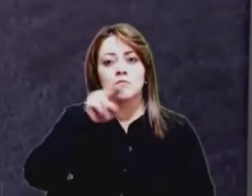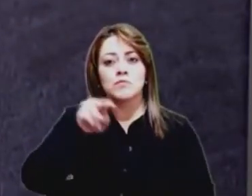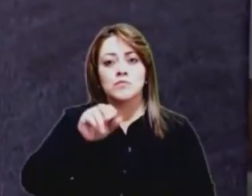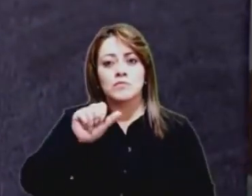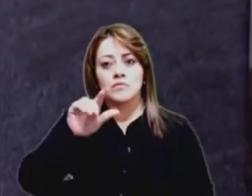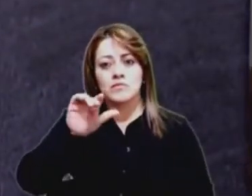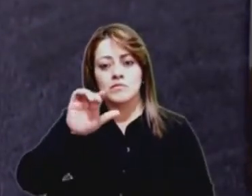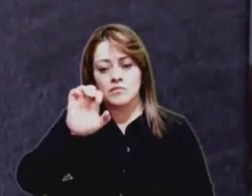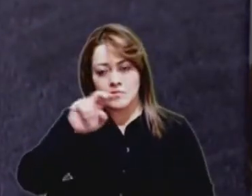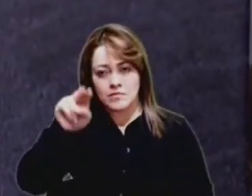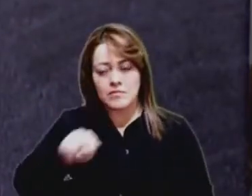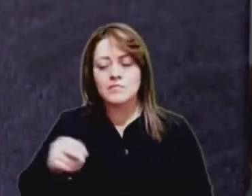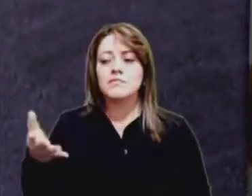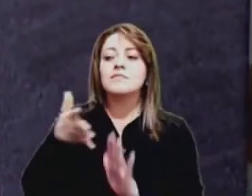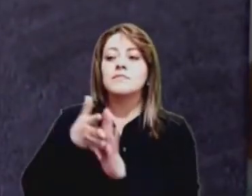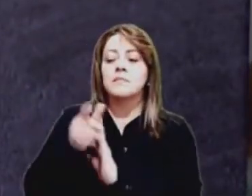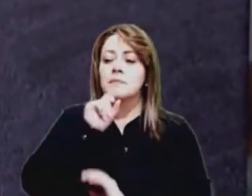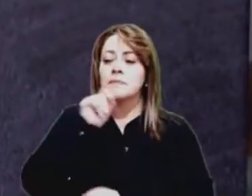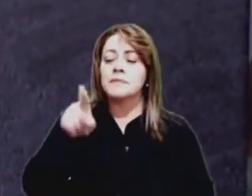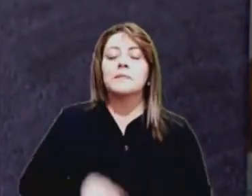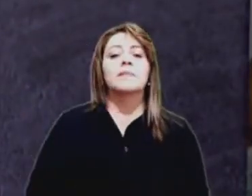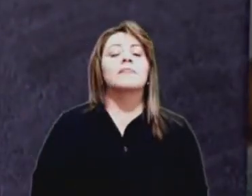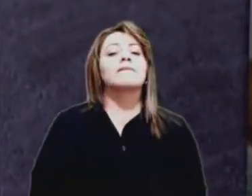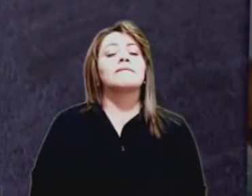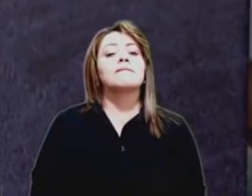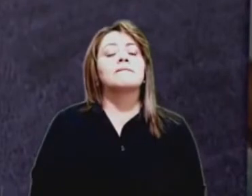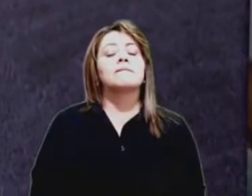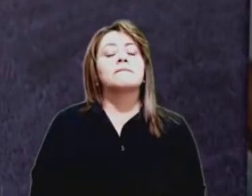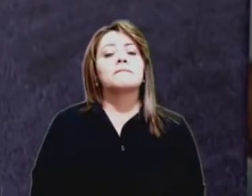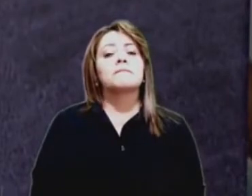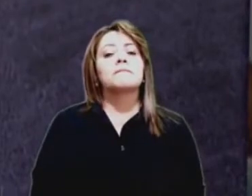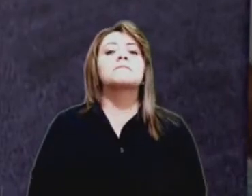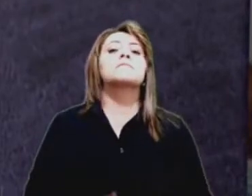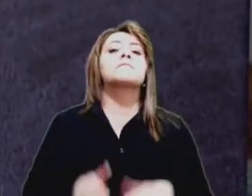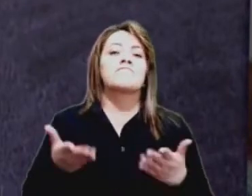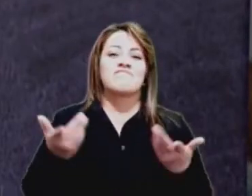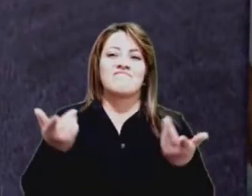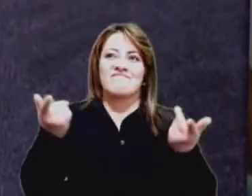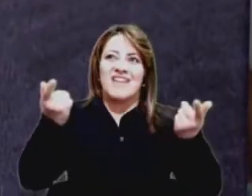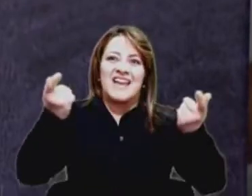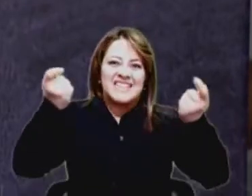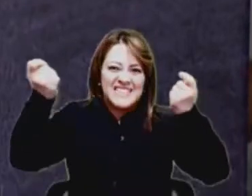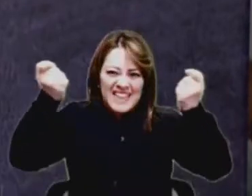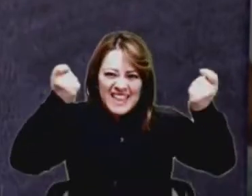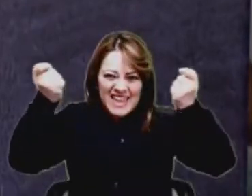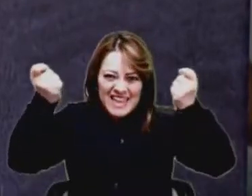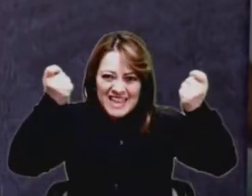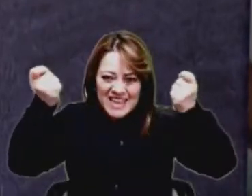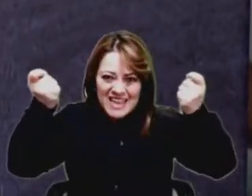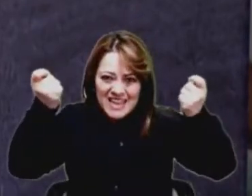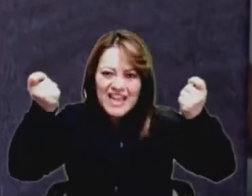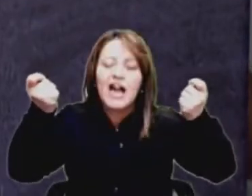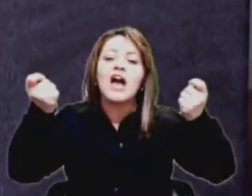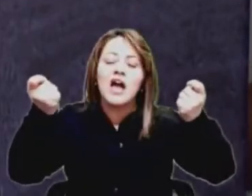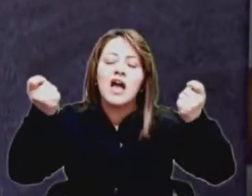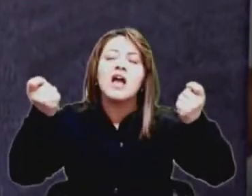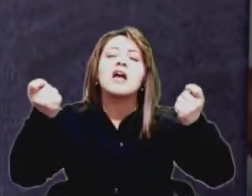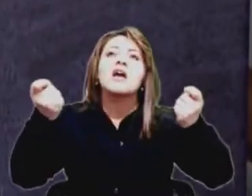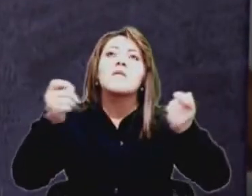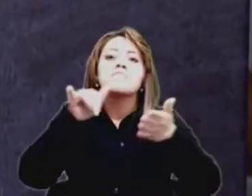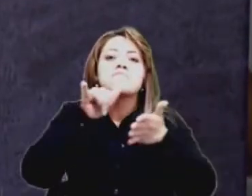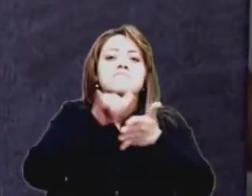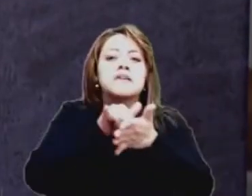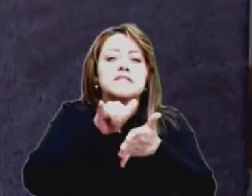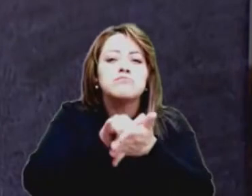usted este mecanismo es asimilable al mecanismo de interpretación prejudicial